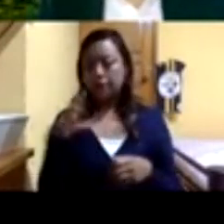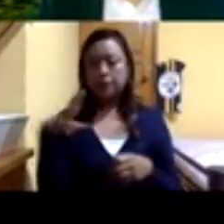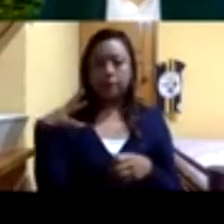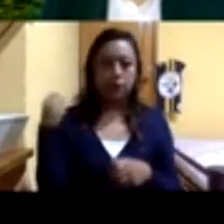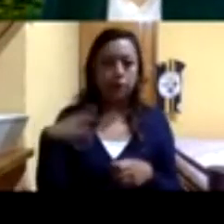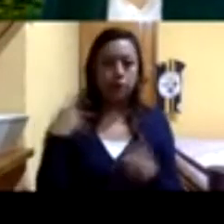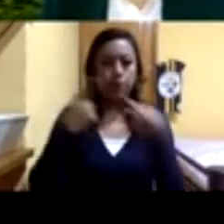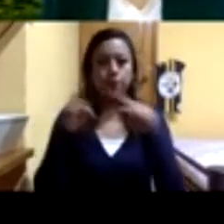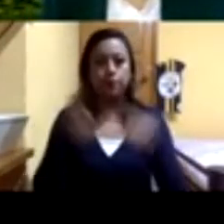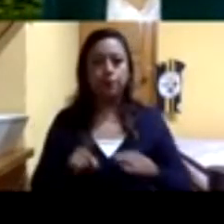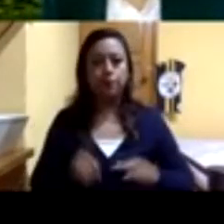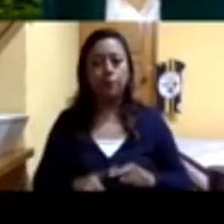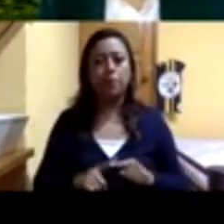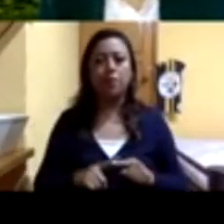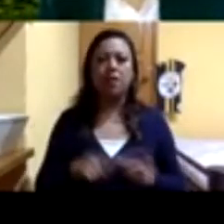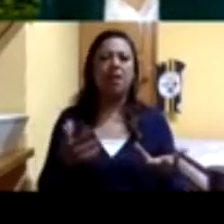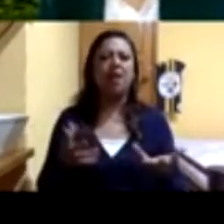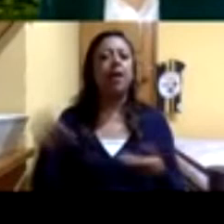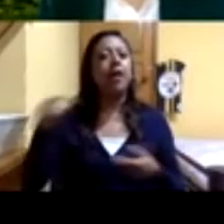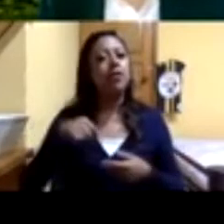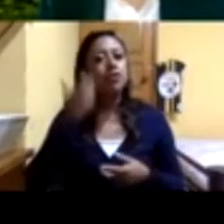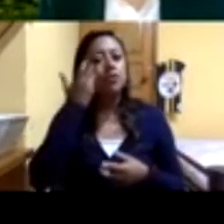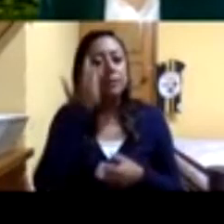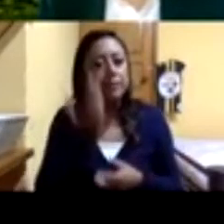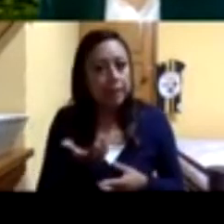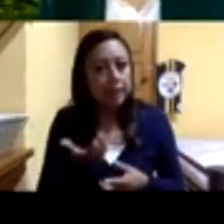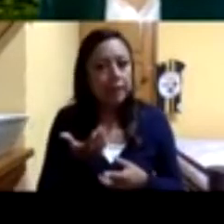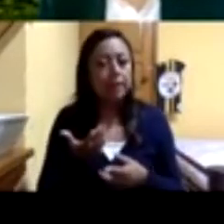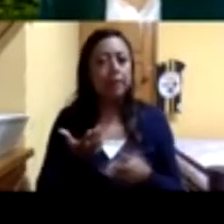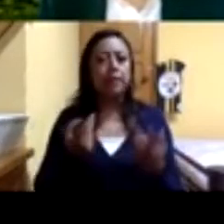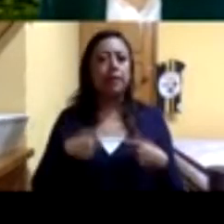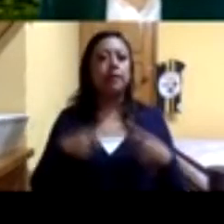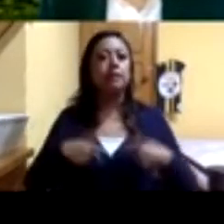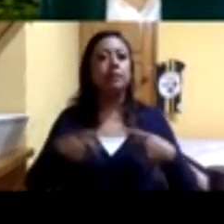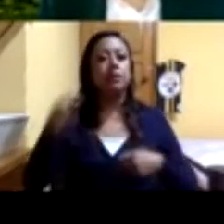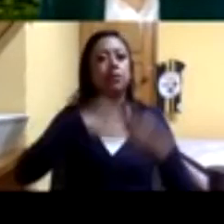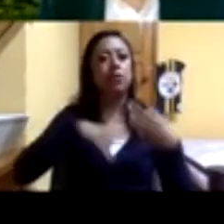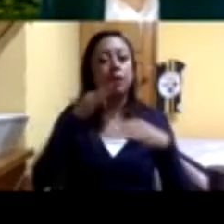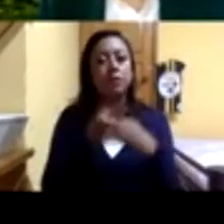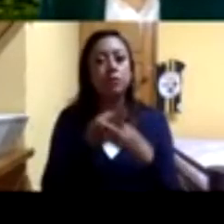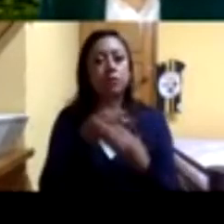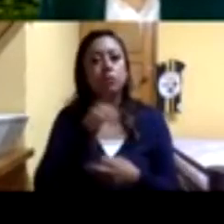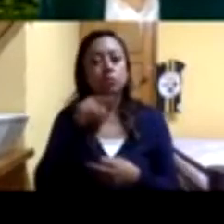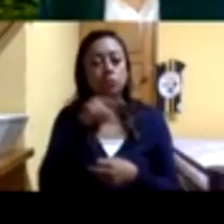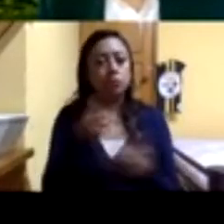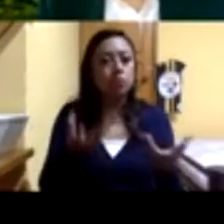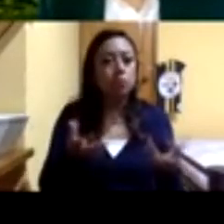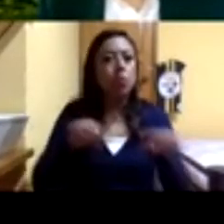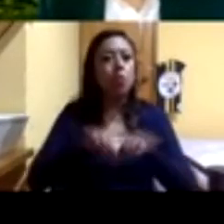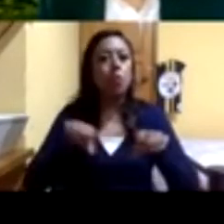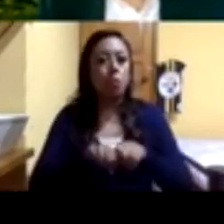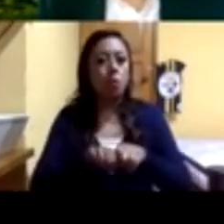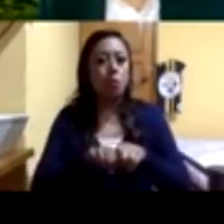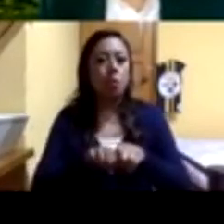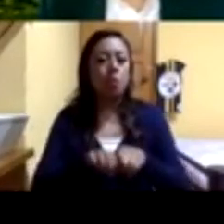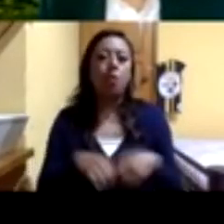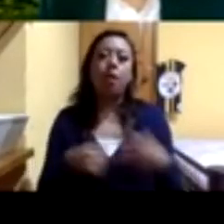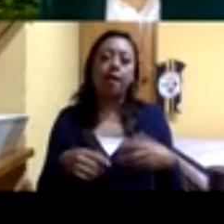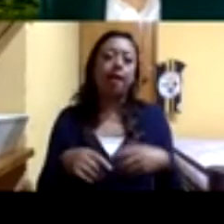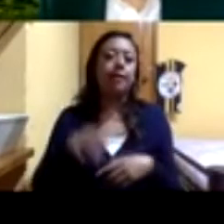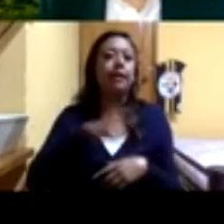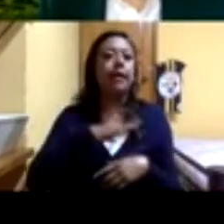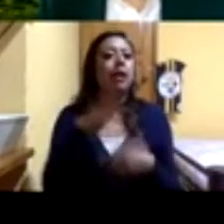empeñado en desinformar a la ciudadanía, poniendo en peligro la vida de miles de personas, así como el